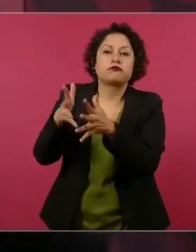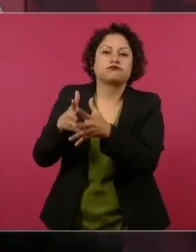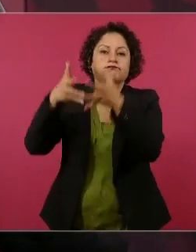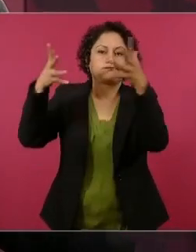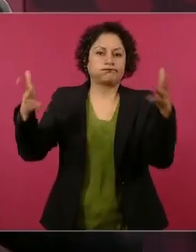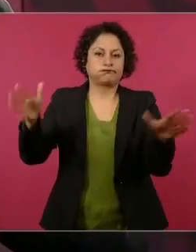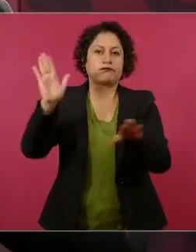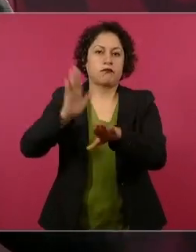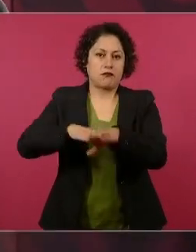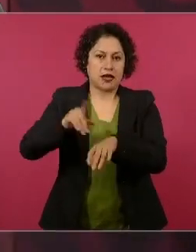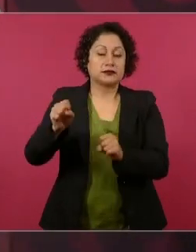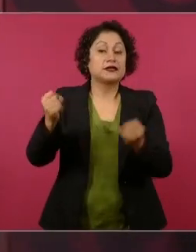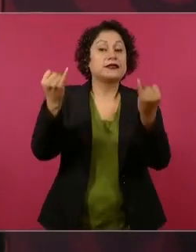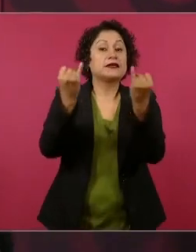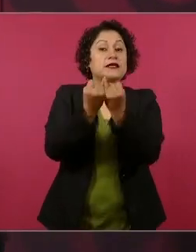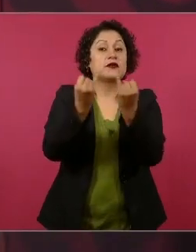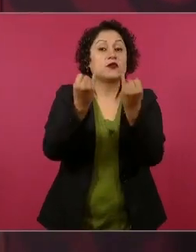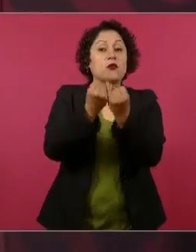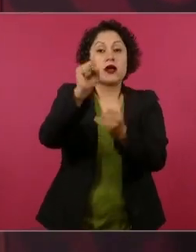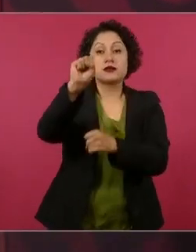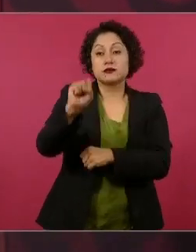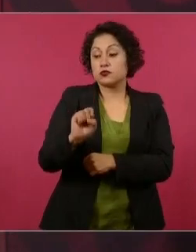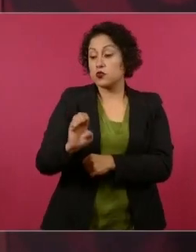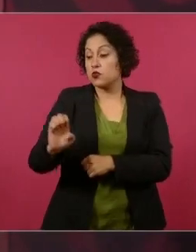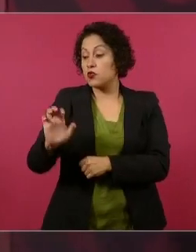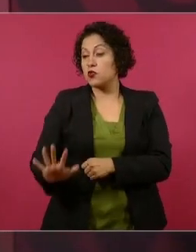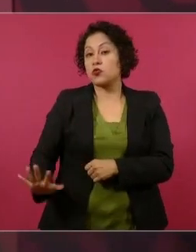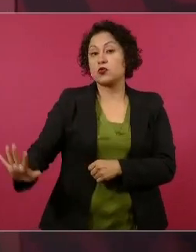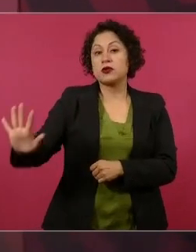el periodo neoliberal el norte,